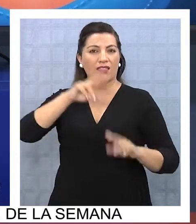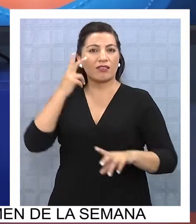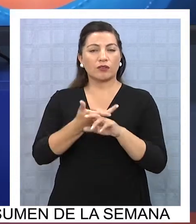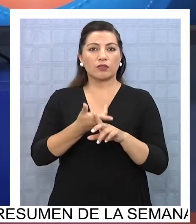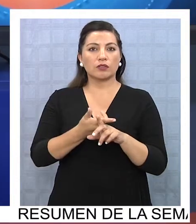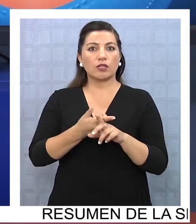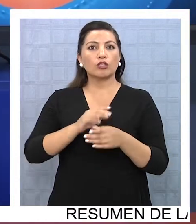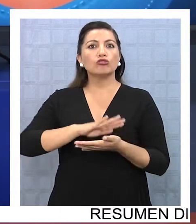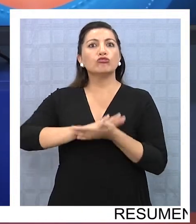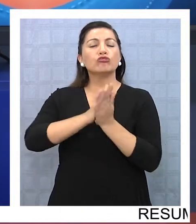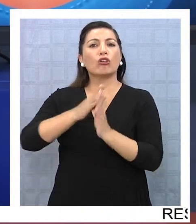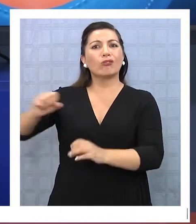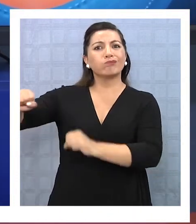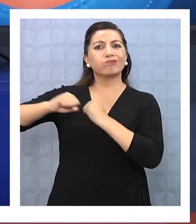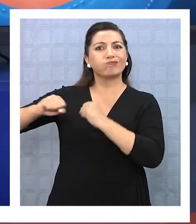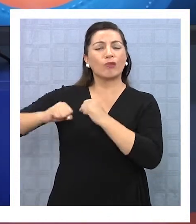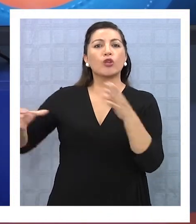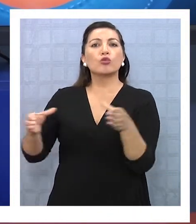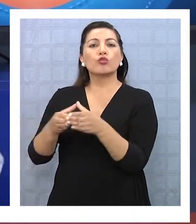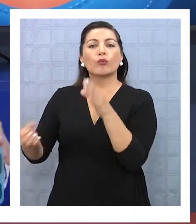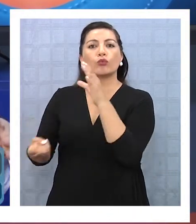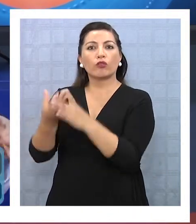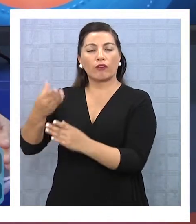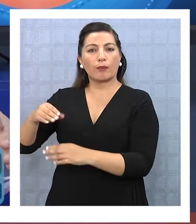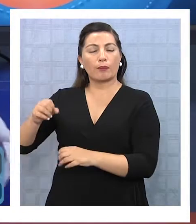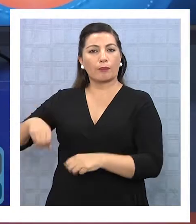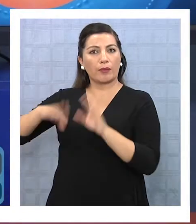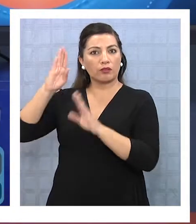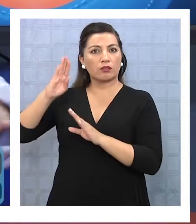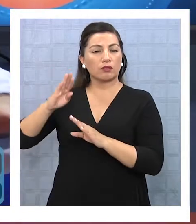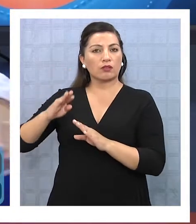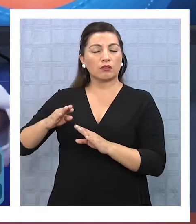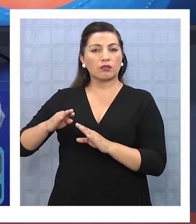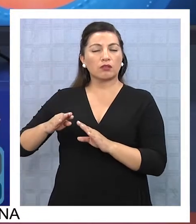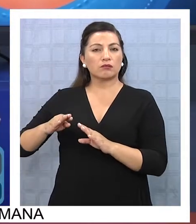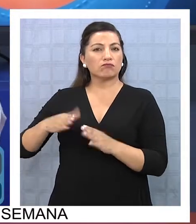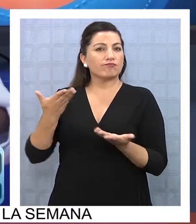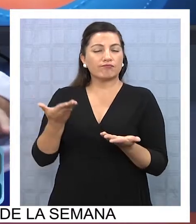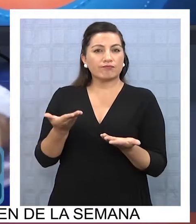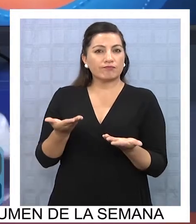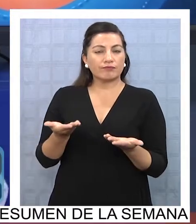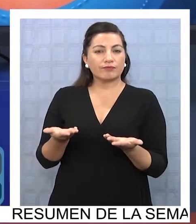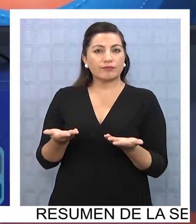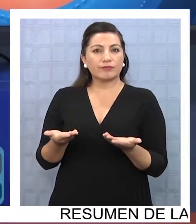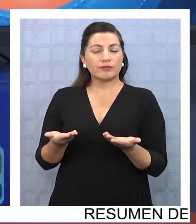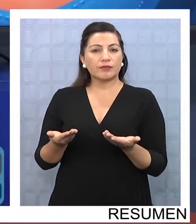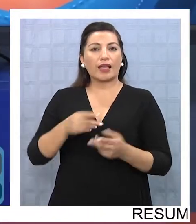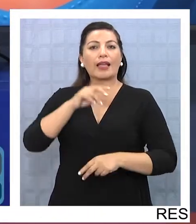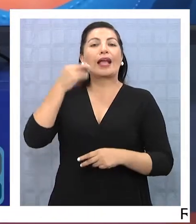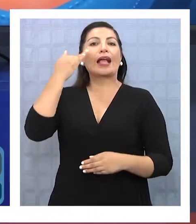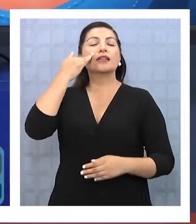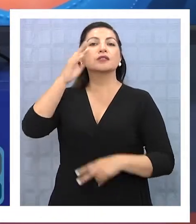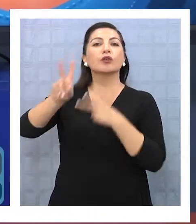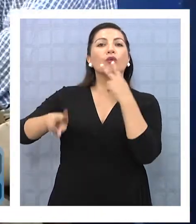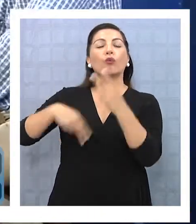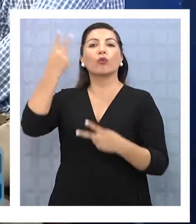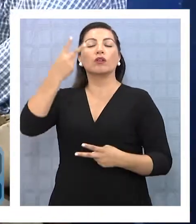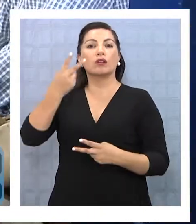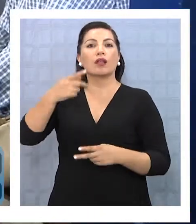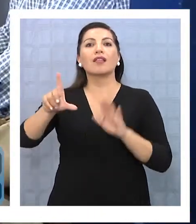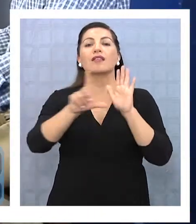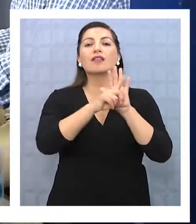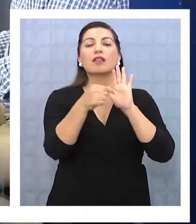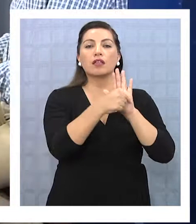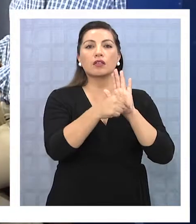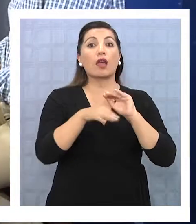Todas fueron rechazadas por la nueva mayoría, sin ningún argumento. Simplemente una especie de huelga legislativa. Pero ahora